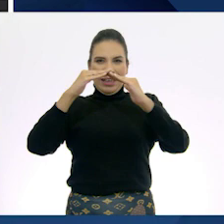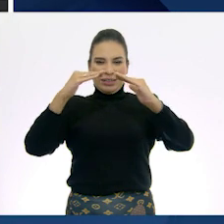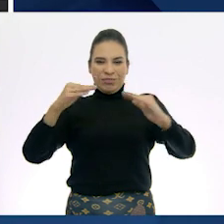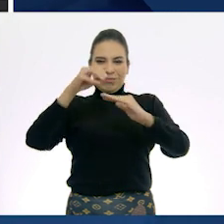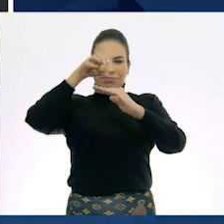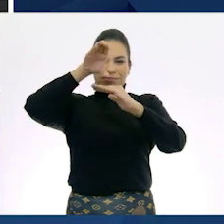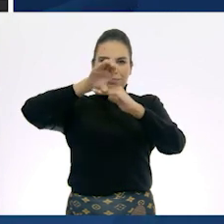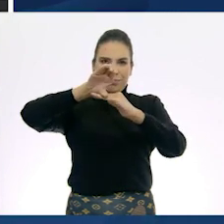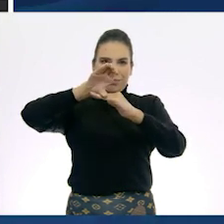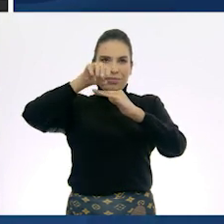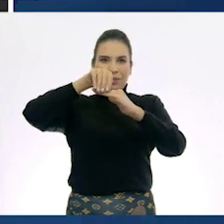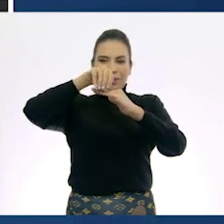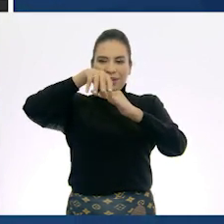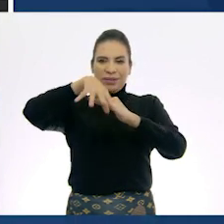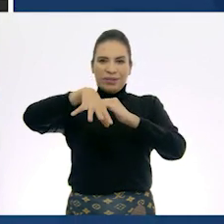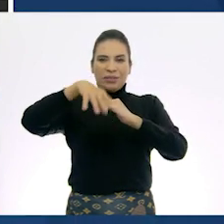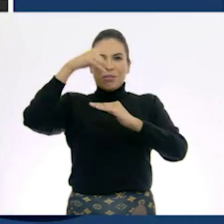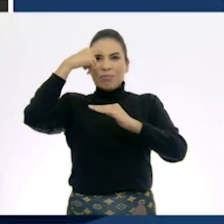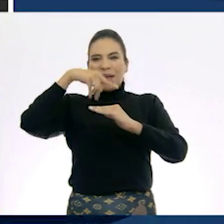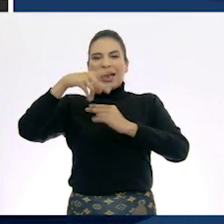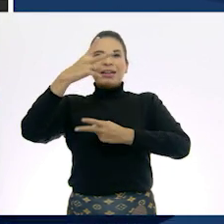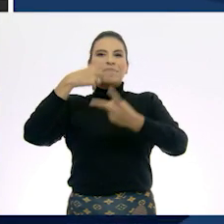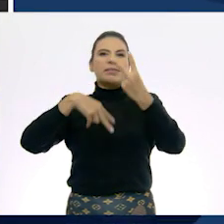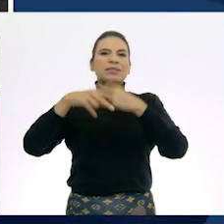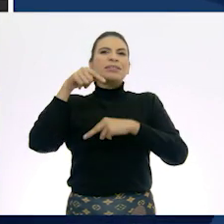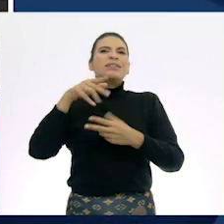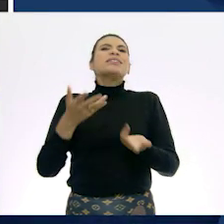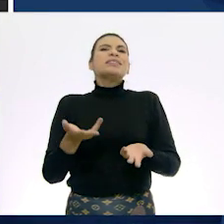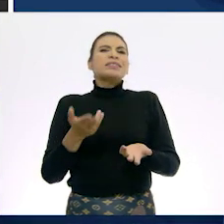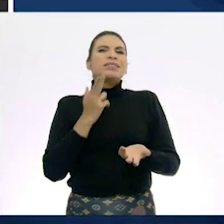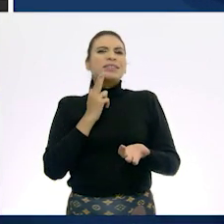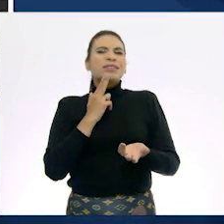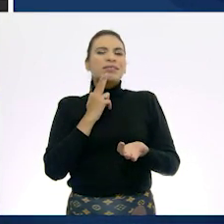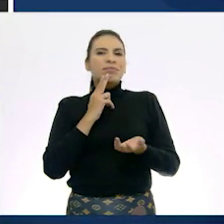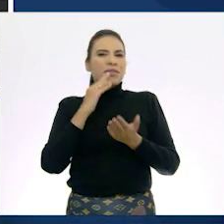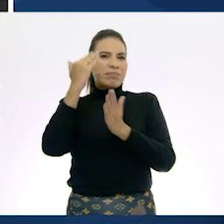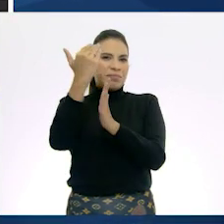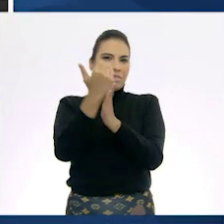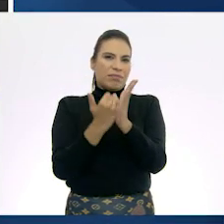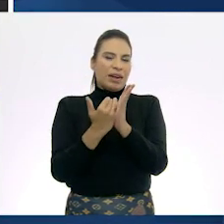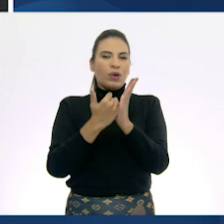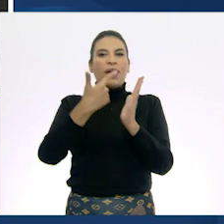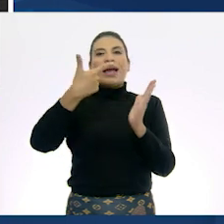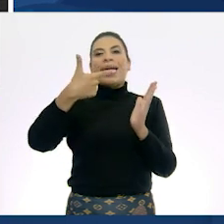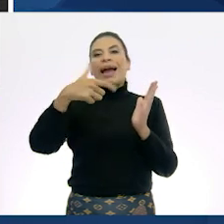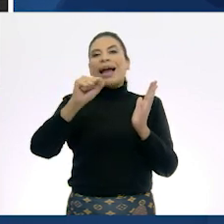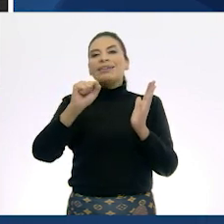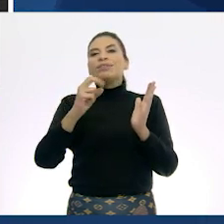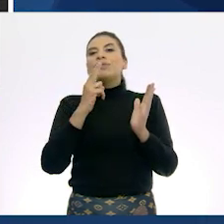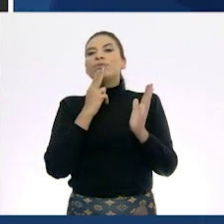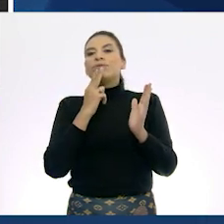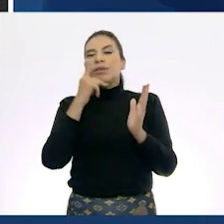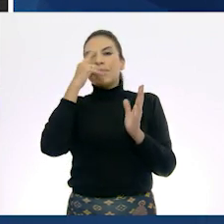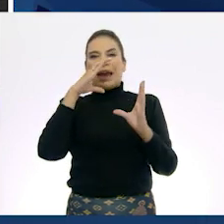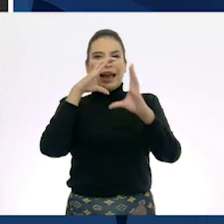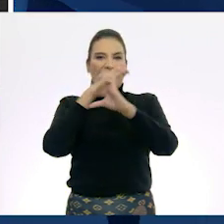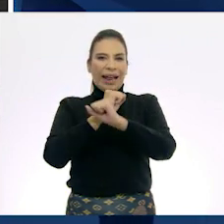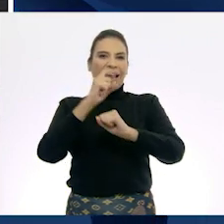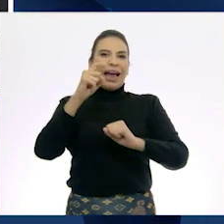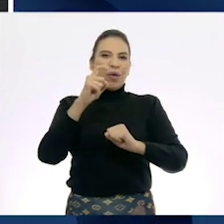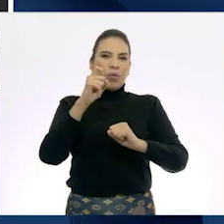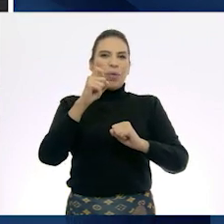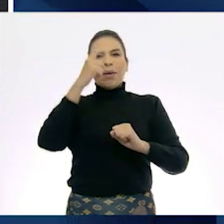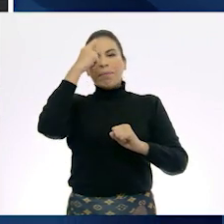los están colocando y con esto venimos a reducir el gas que utilizábamos para calentar el agua,